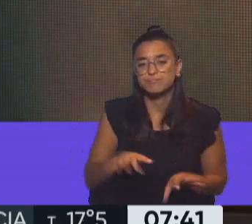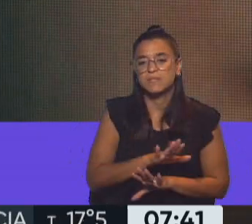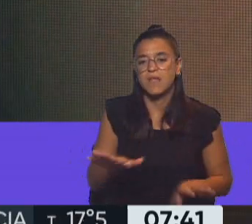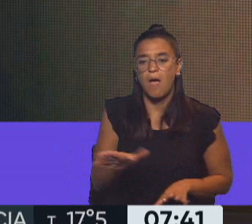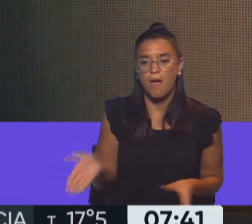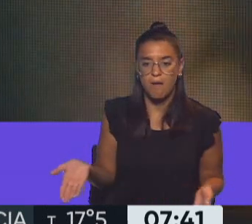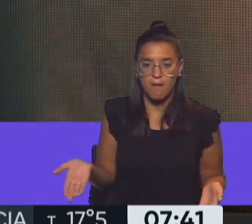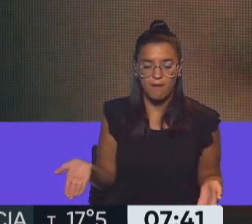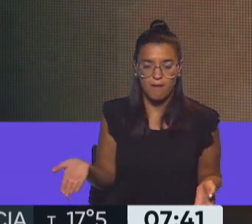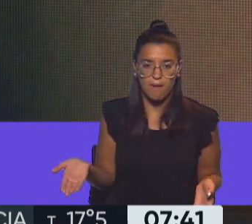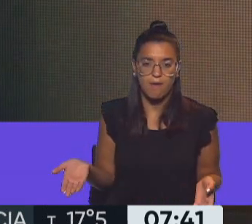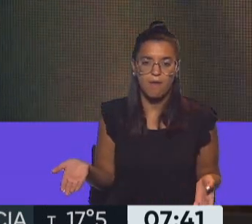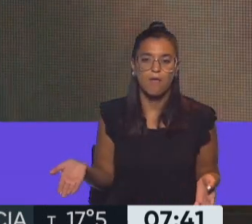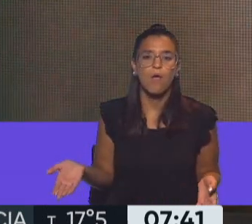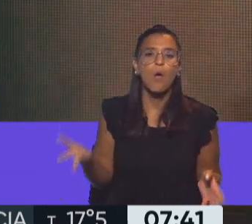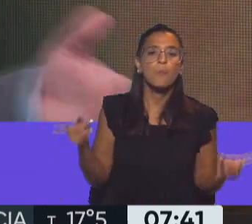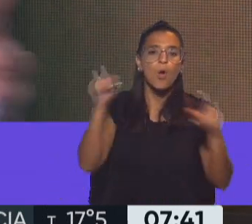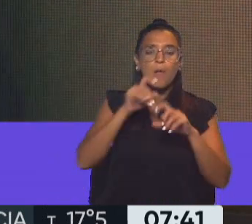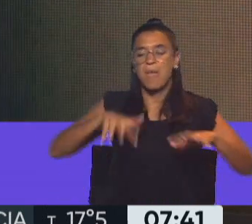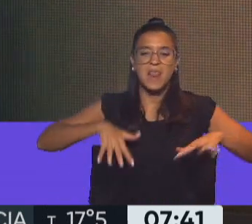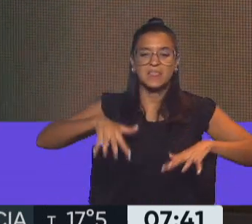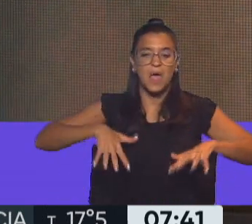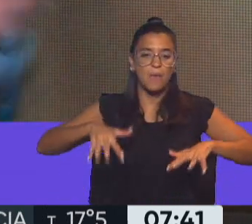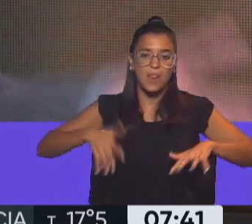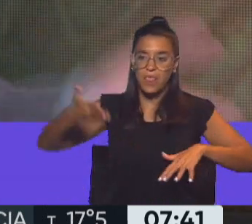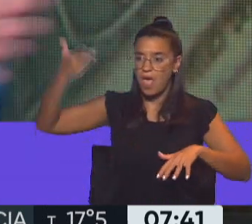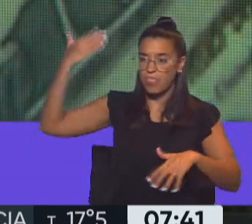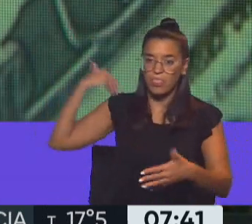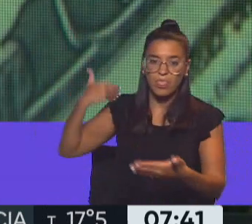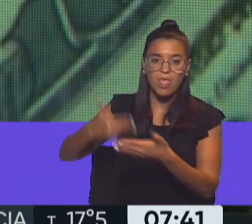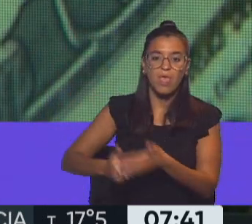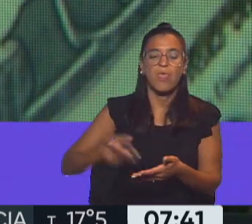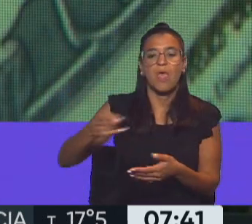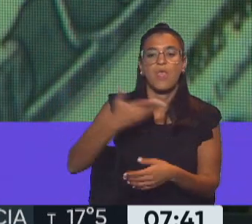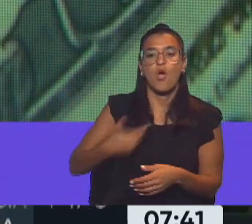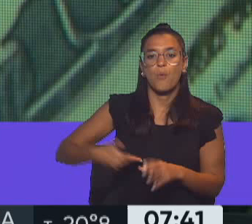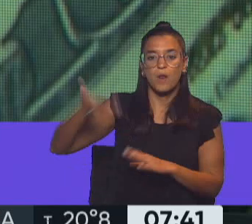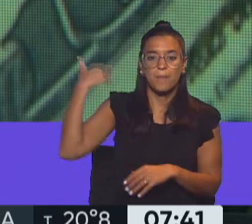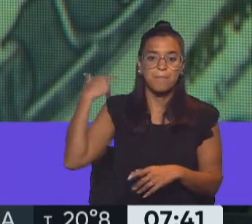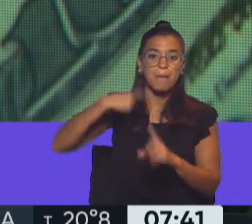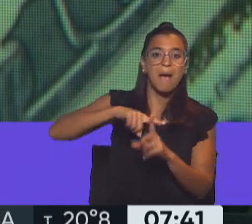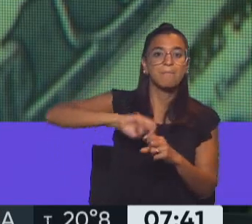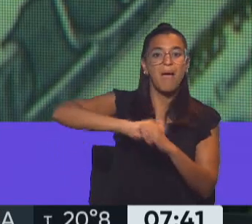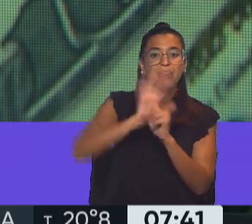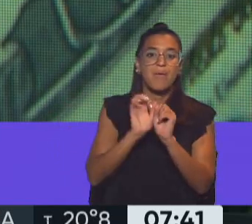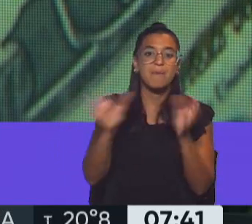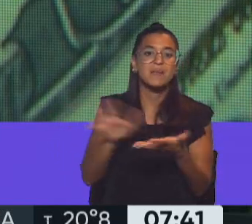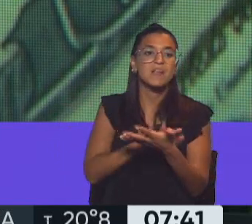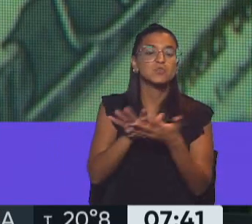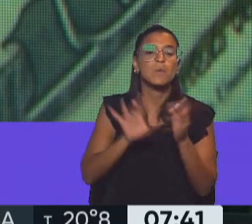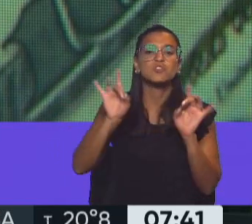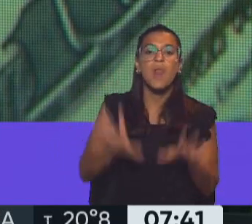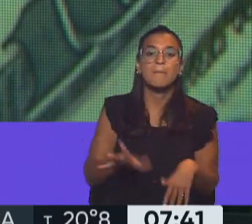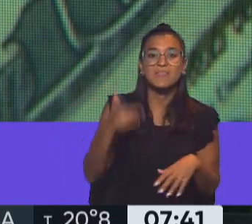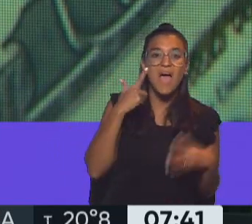todos los problemas de inestabilidad que se vienen arrastrando entre el fin del gobierno anterior más la pandemia se vayan a resolver solamente con el acuerdo.